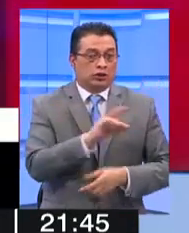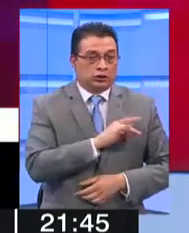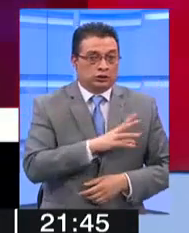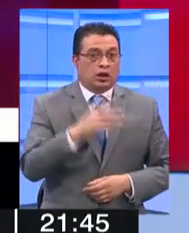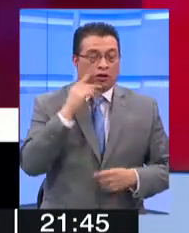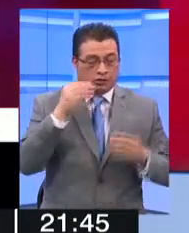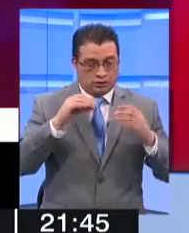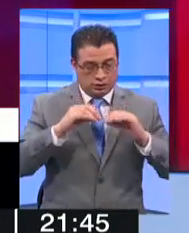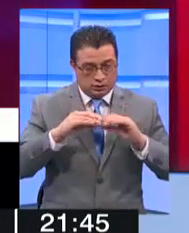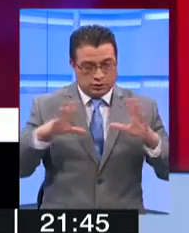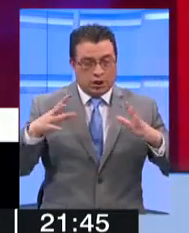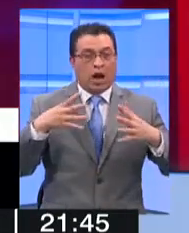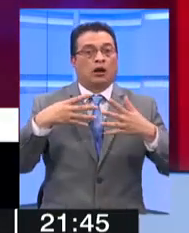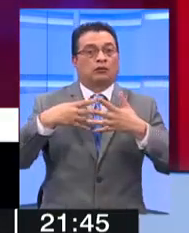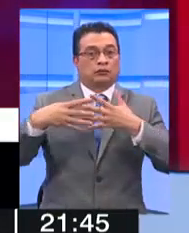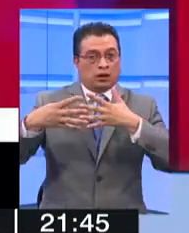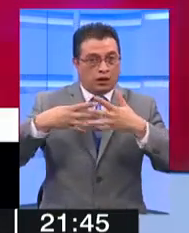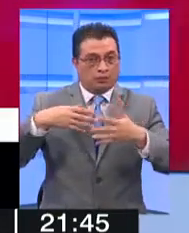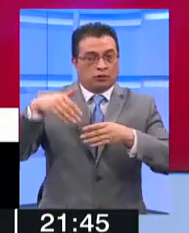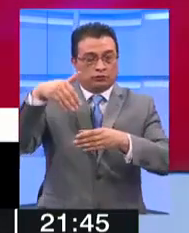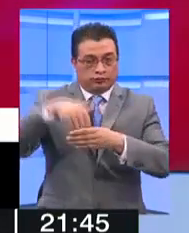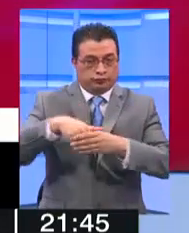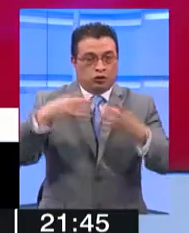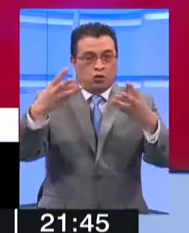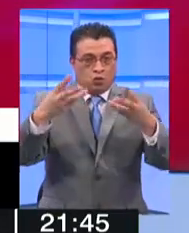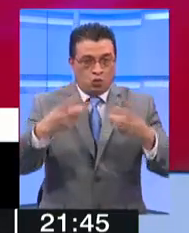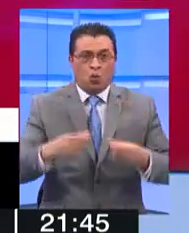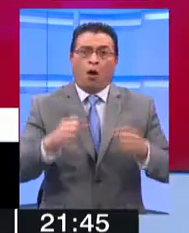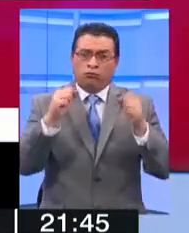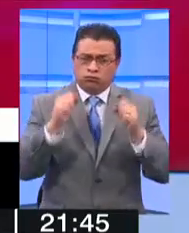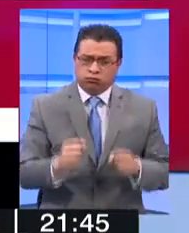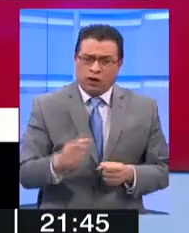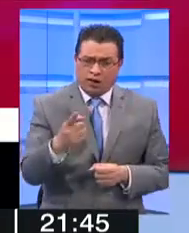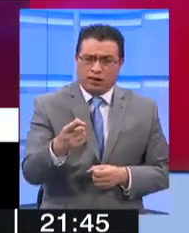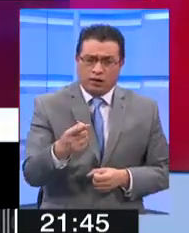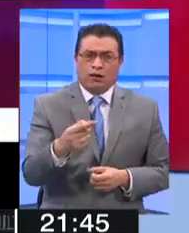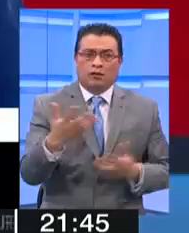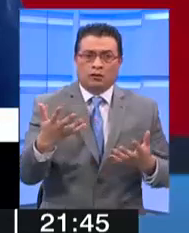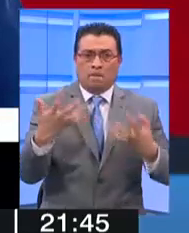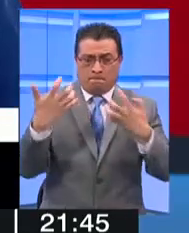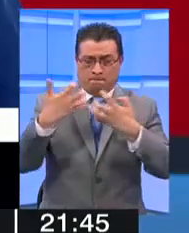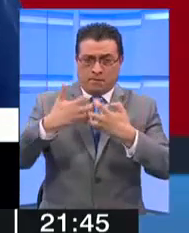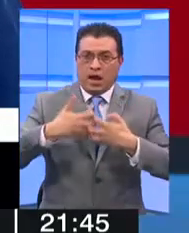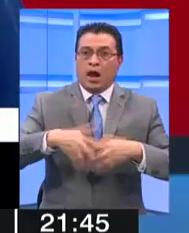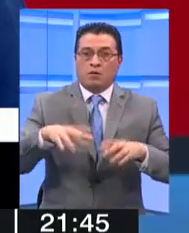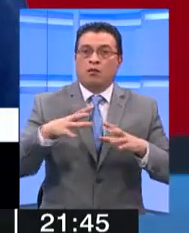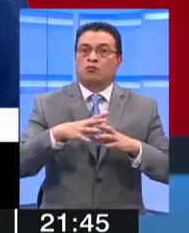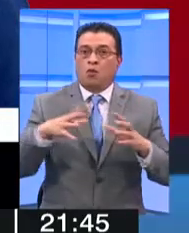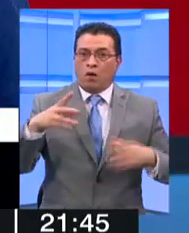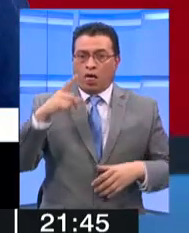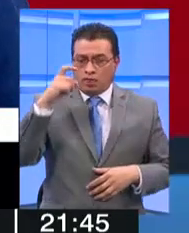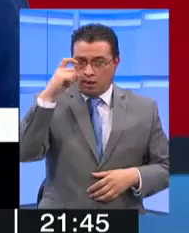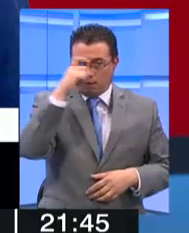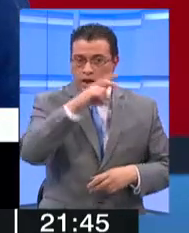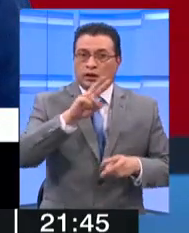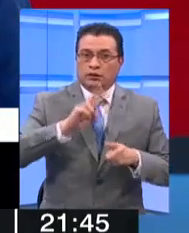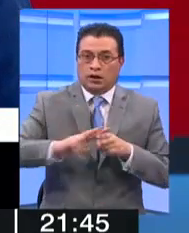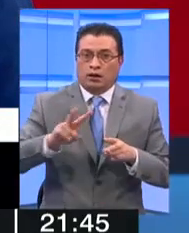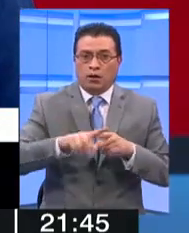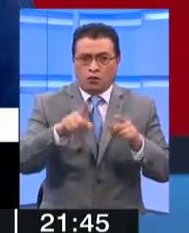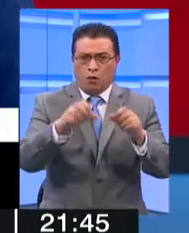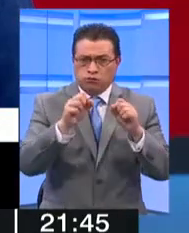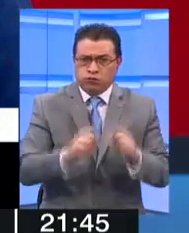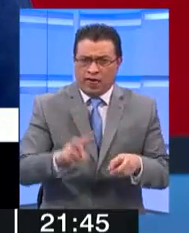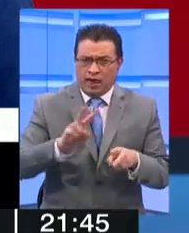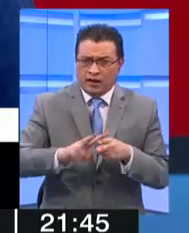garantías de resguardo, de la votación, de conteo de votos, etcétera, que es, en términos de mecanismos, una cosa tremendamente compleja de hacer? ¿Tienen la capacidad